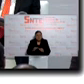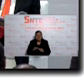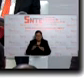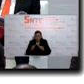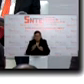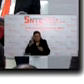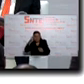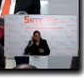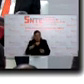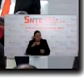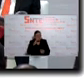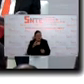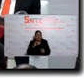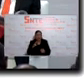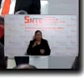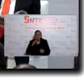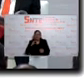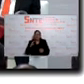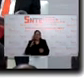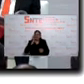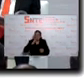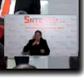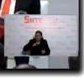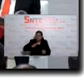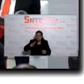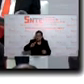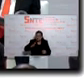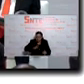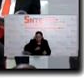esto genera respuestas emocionales,